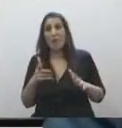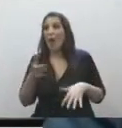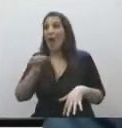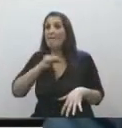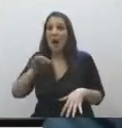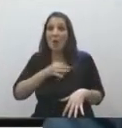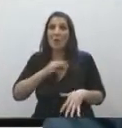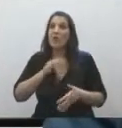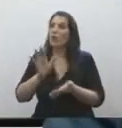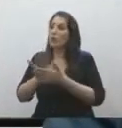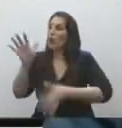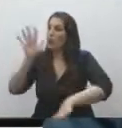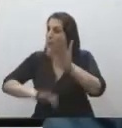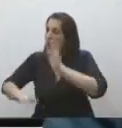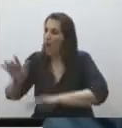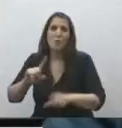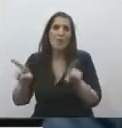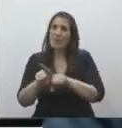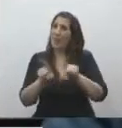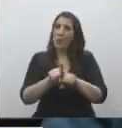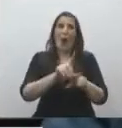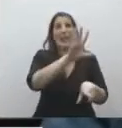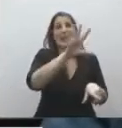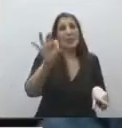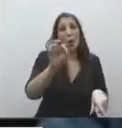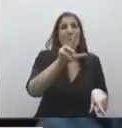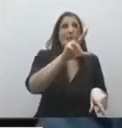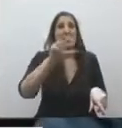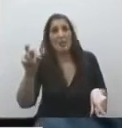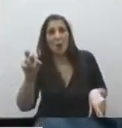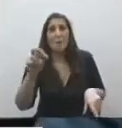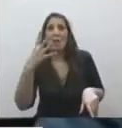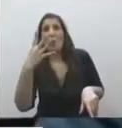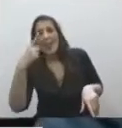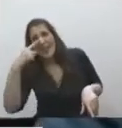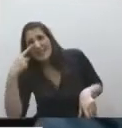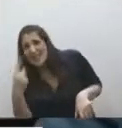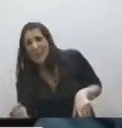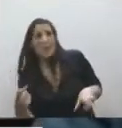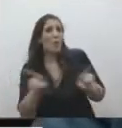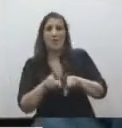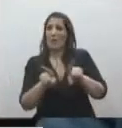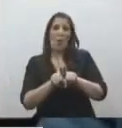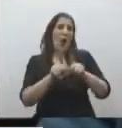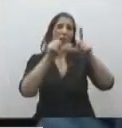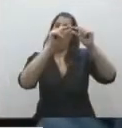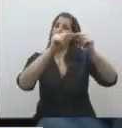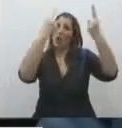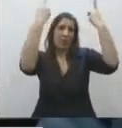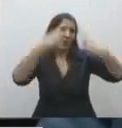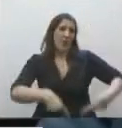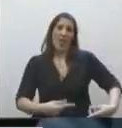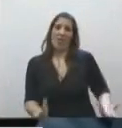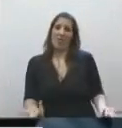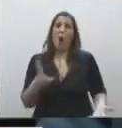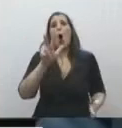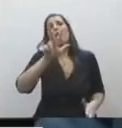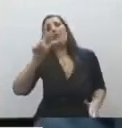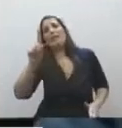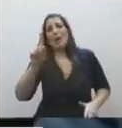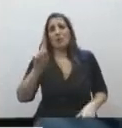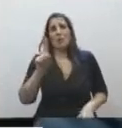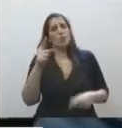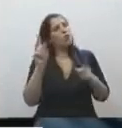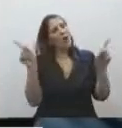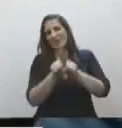como en la vida, ¿no? Nosotros creemos que es blanco o negro, y sin embargo la vida está llena de grises. Mm. El gobernador Urtubey lo que plantea